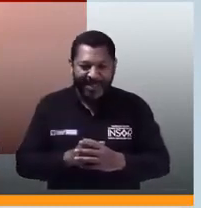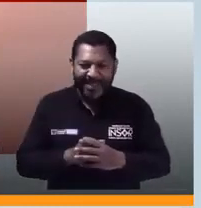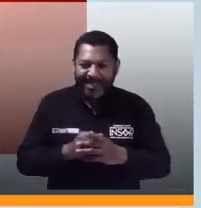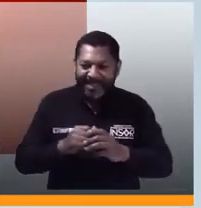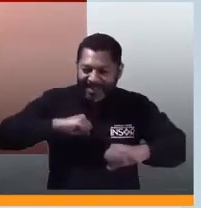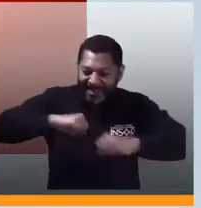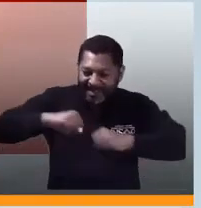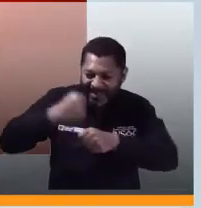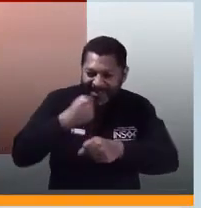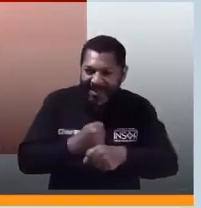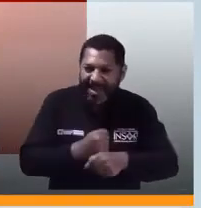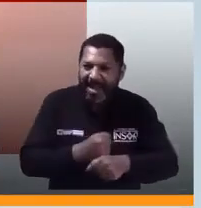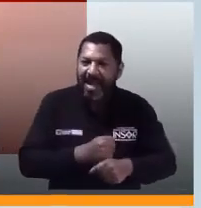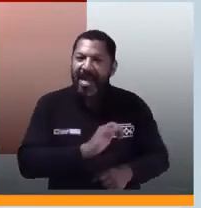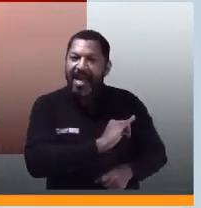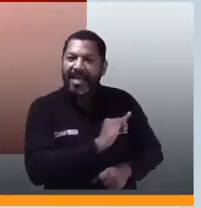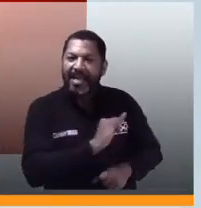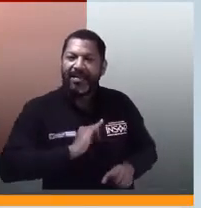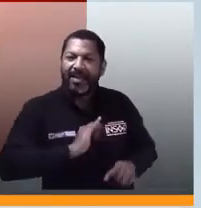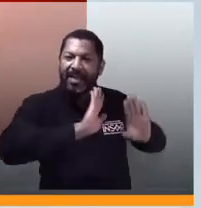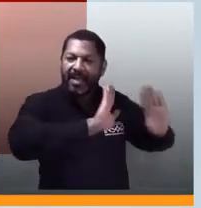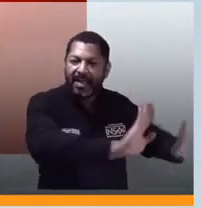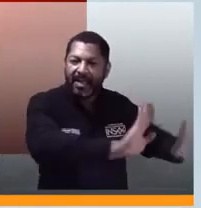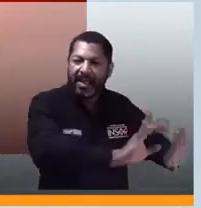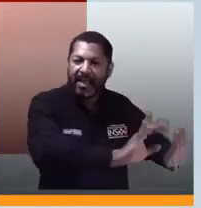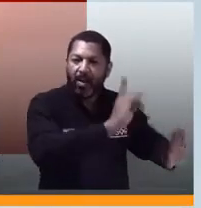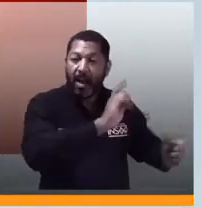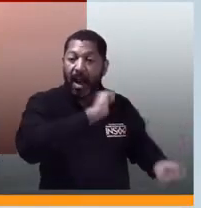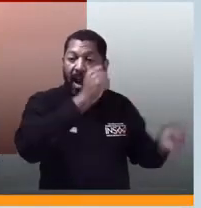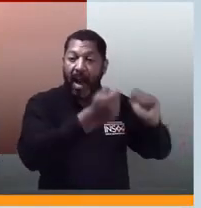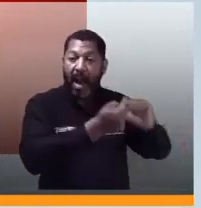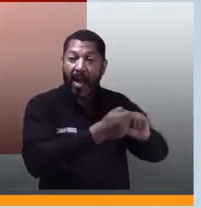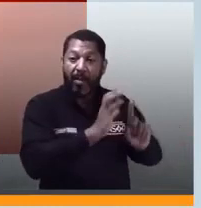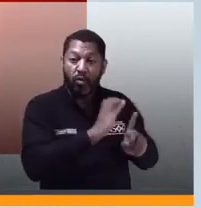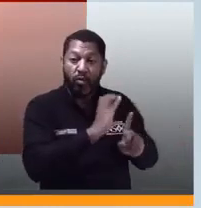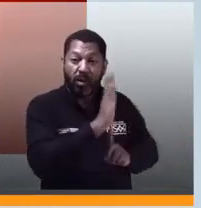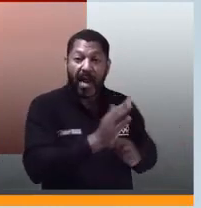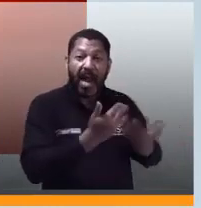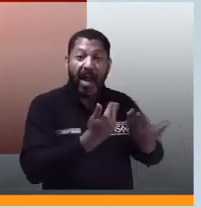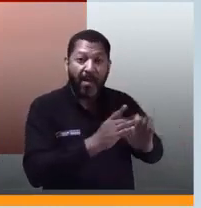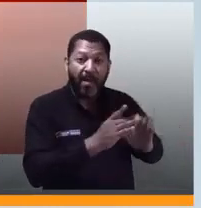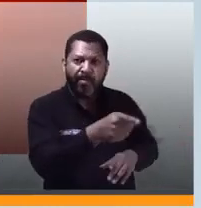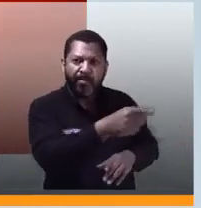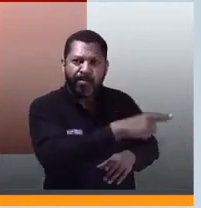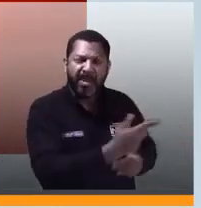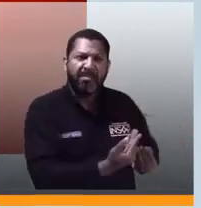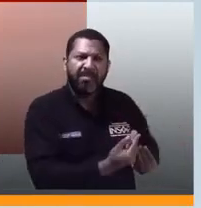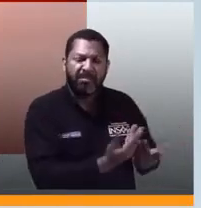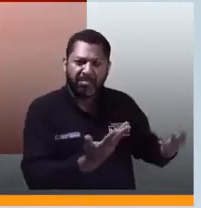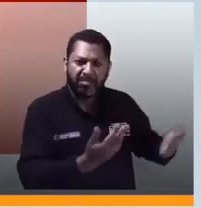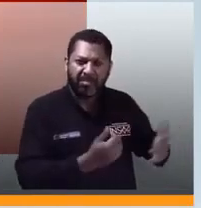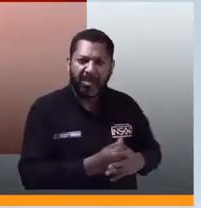trabajo independiente, más flexibilidad, un cambio cultural, más apertura, más contenidos,